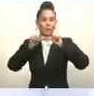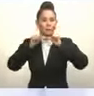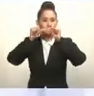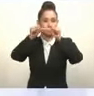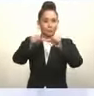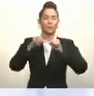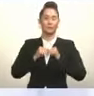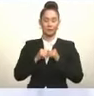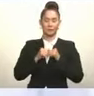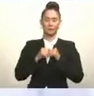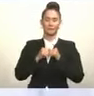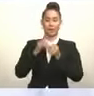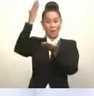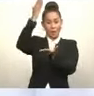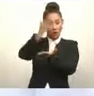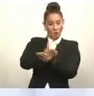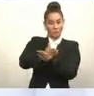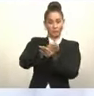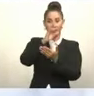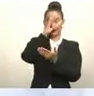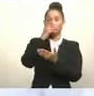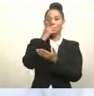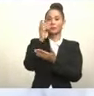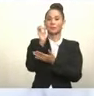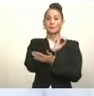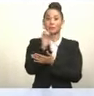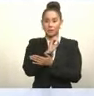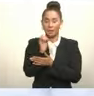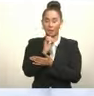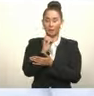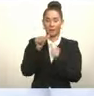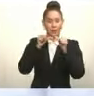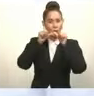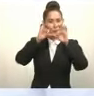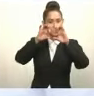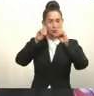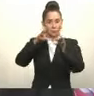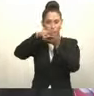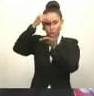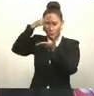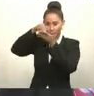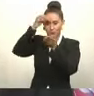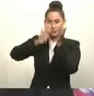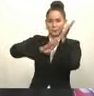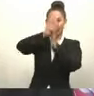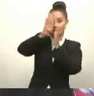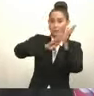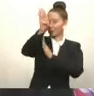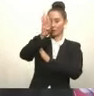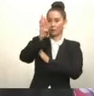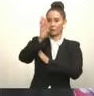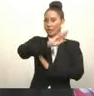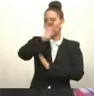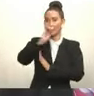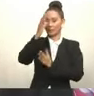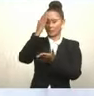Nada va a detener a la República Dominicana en su empeño de aprender, de avanzar y